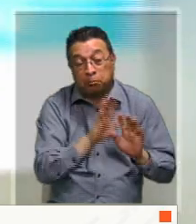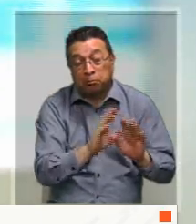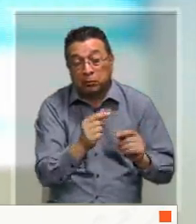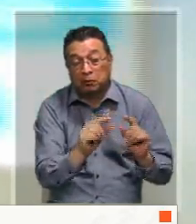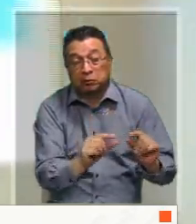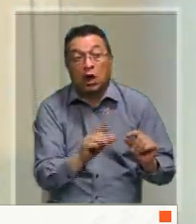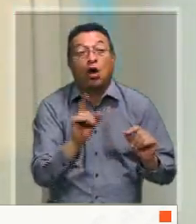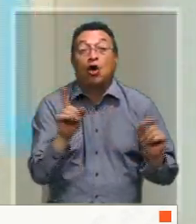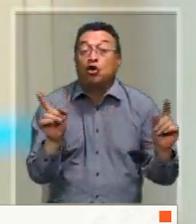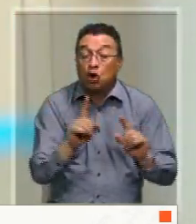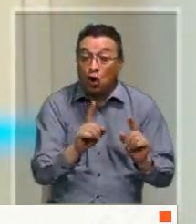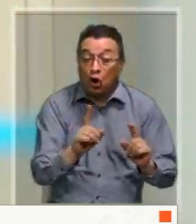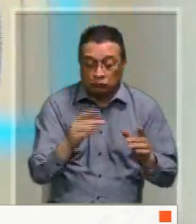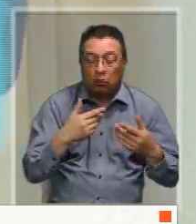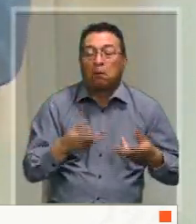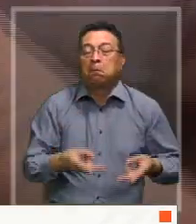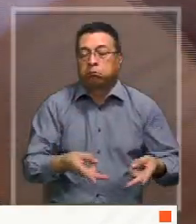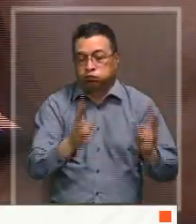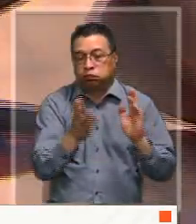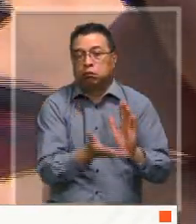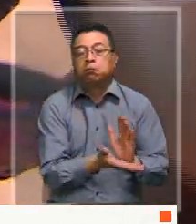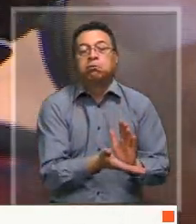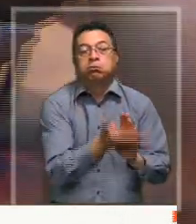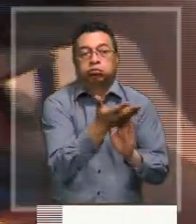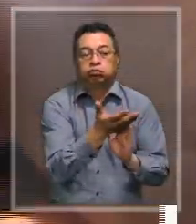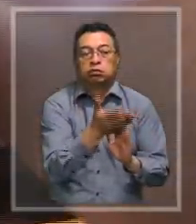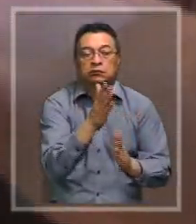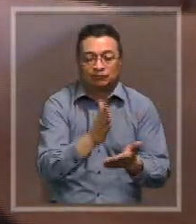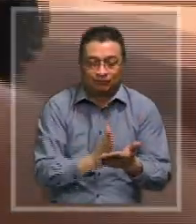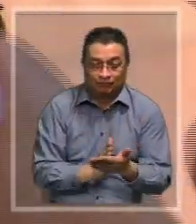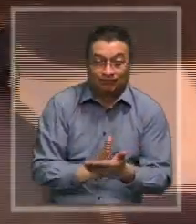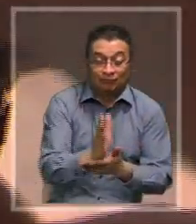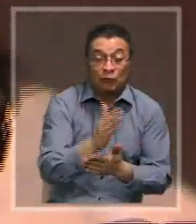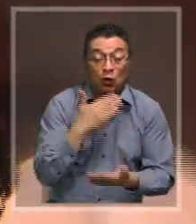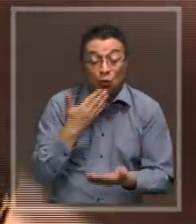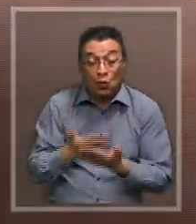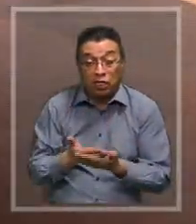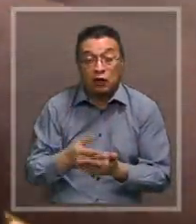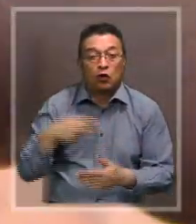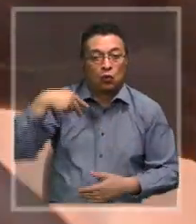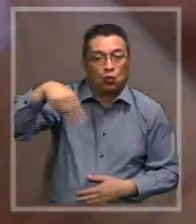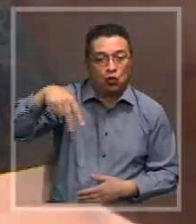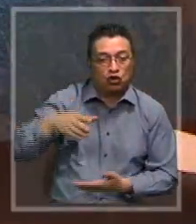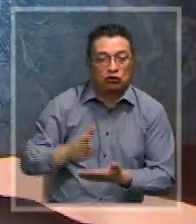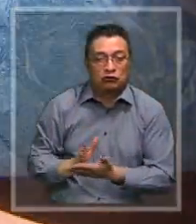dará por hecho que está de acuerdo con el reajuste que comenzará a aplicarse a partir de junio.